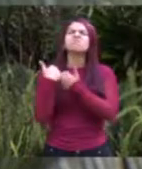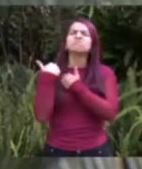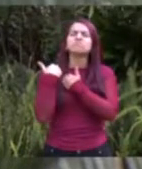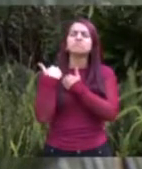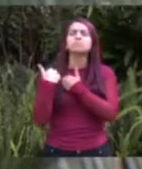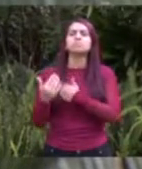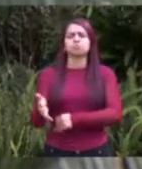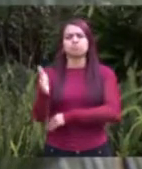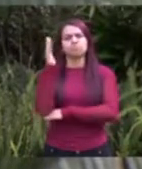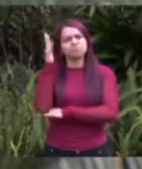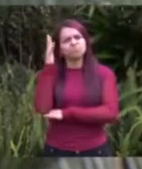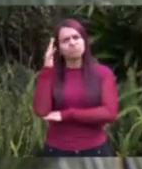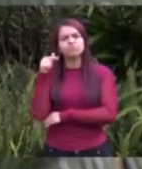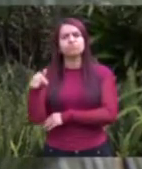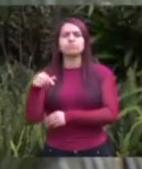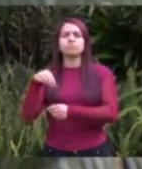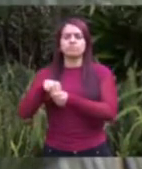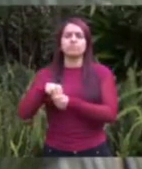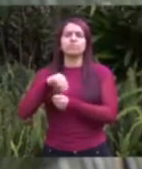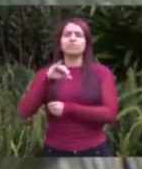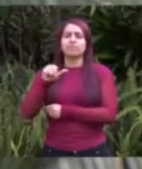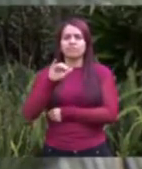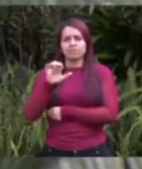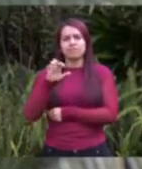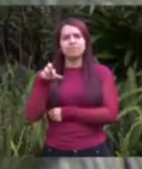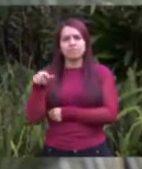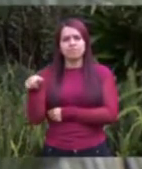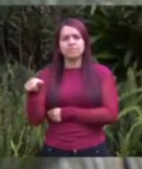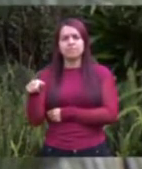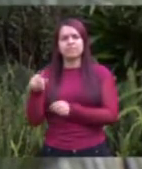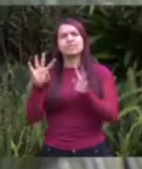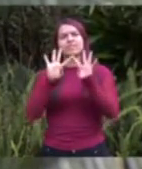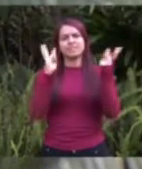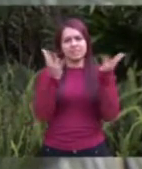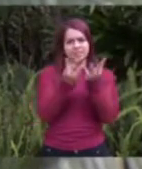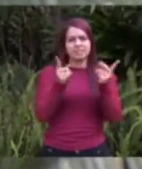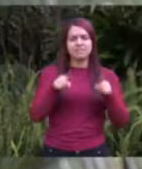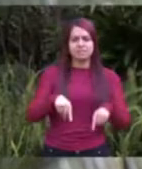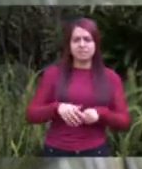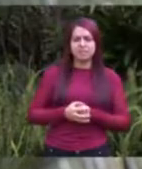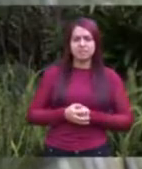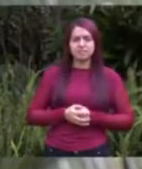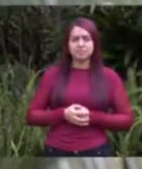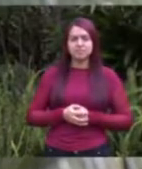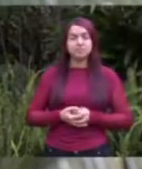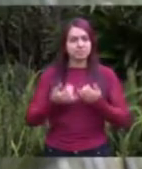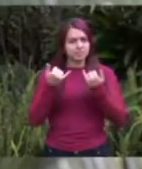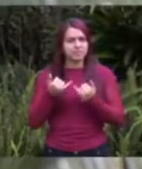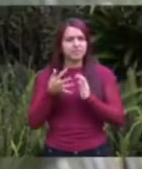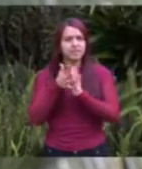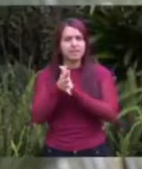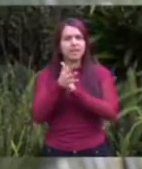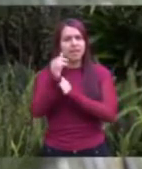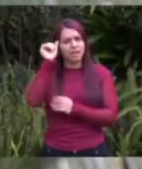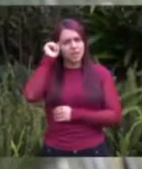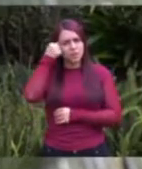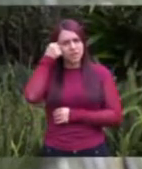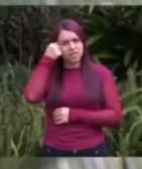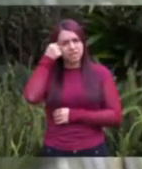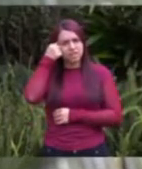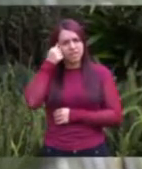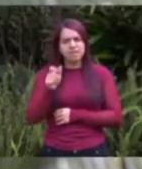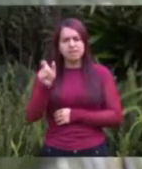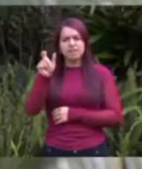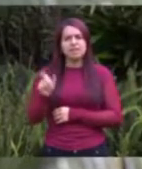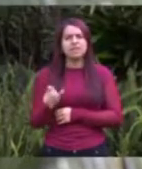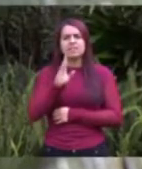ponente de la Jurisdicción Especial para la Paz, el Senado de la República. Quiero recordar la labor de